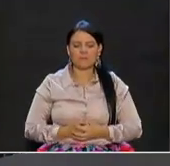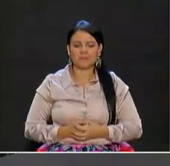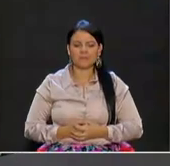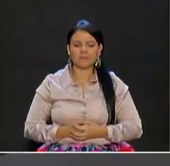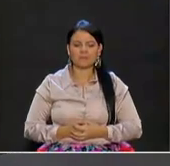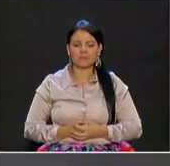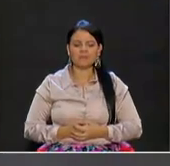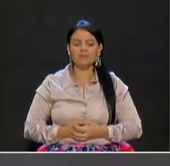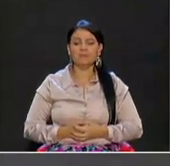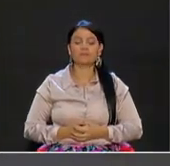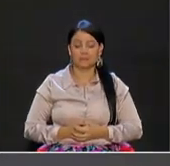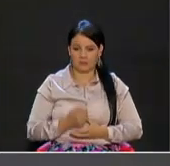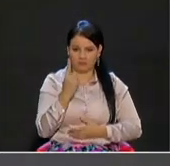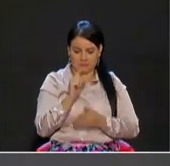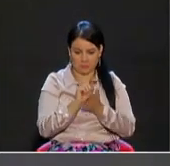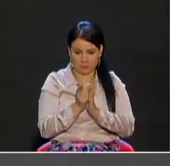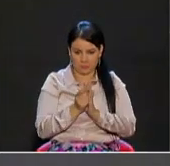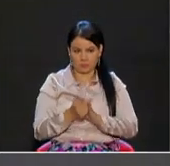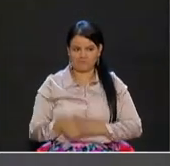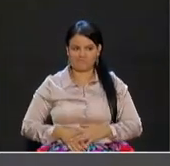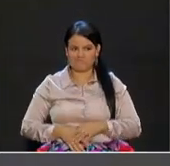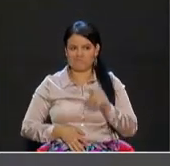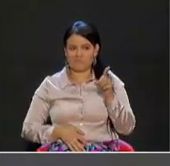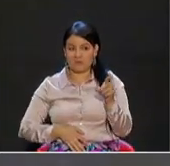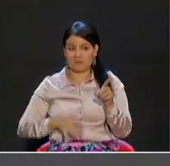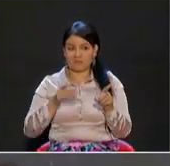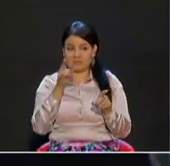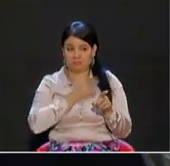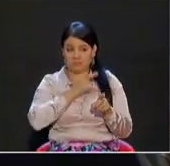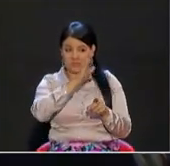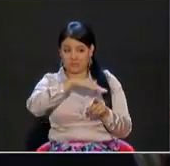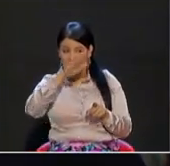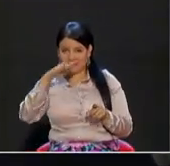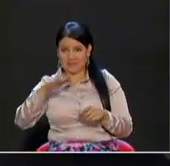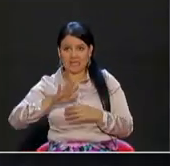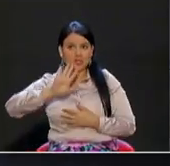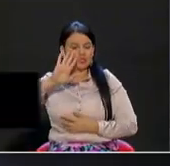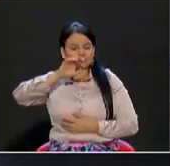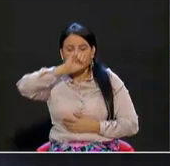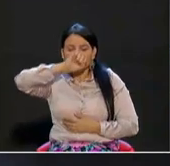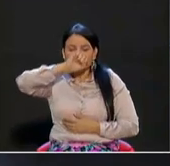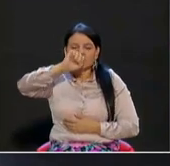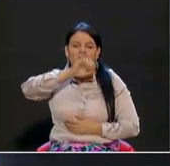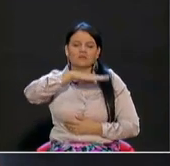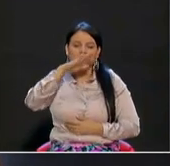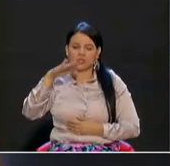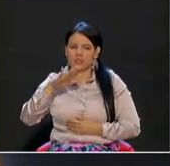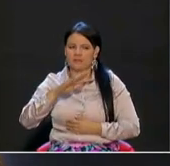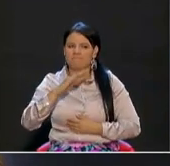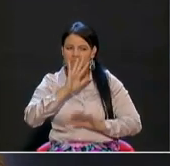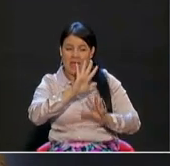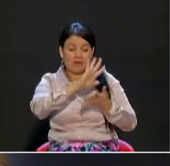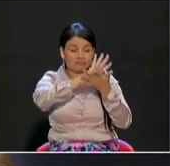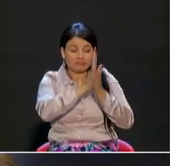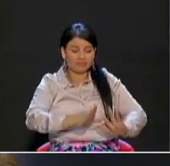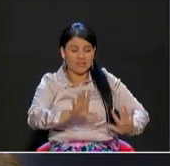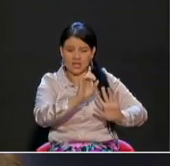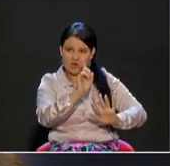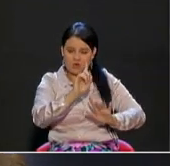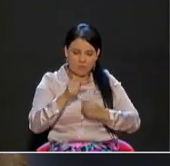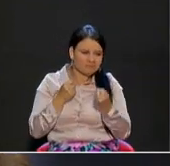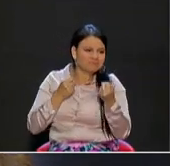enviado la universidad de antioquia es un patrimonio de los antioqueños y nosotros la vamos a fortalecer no solamente en medellín